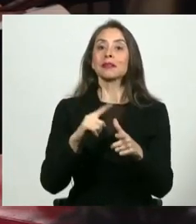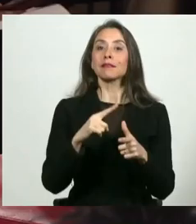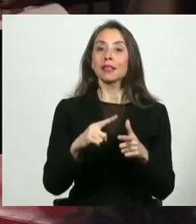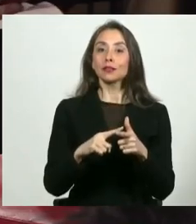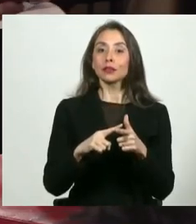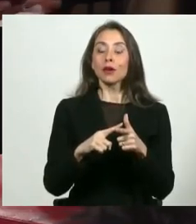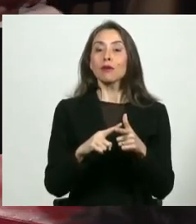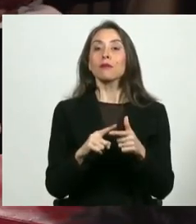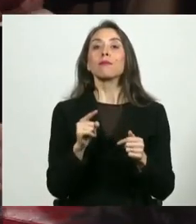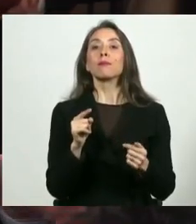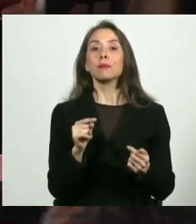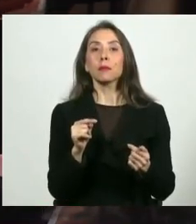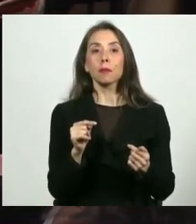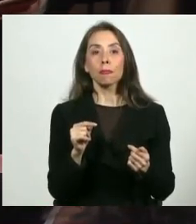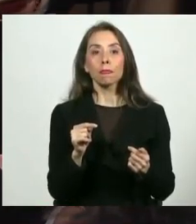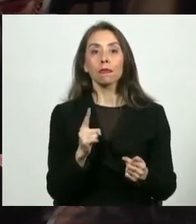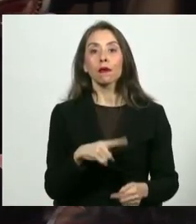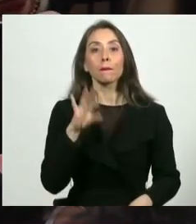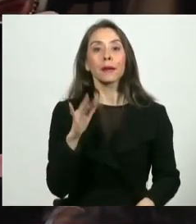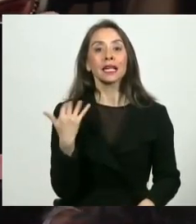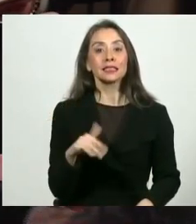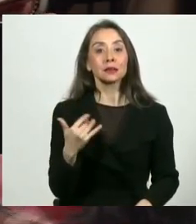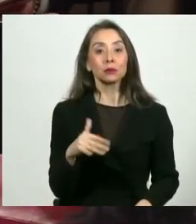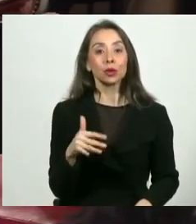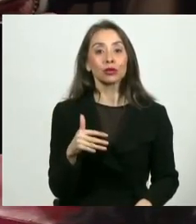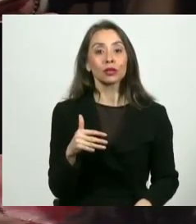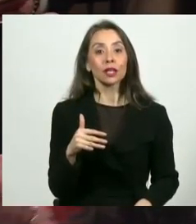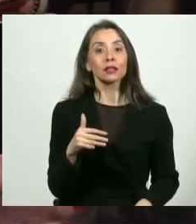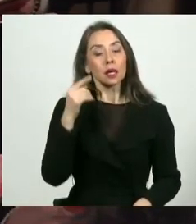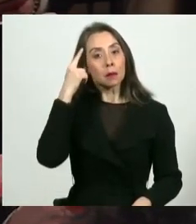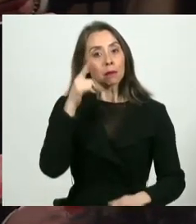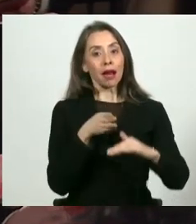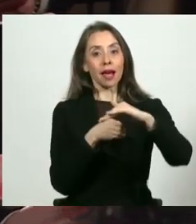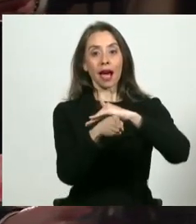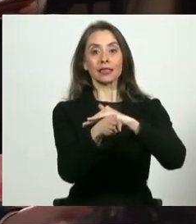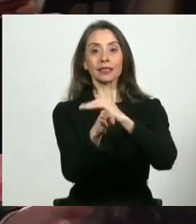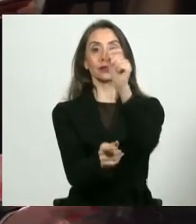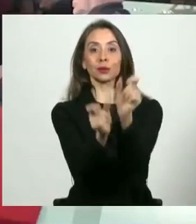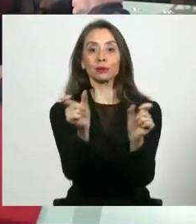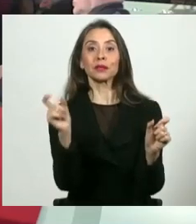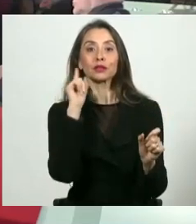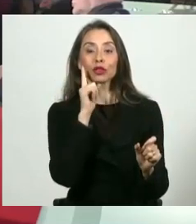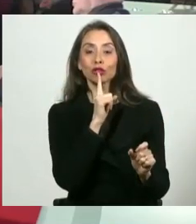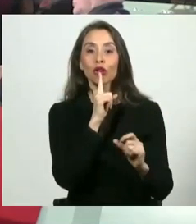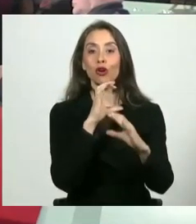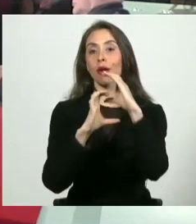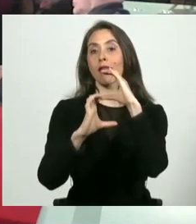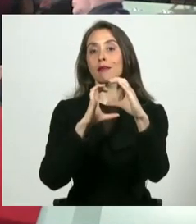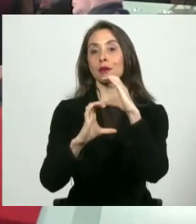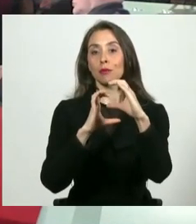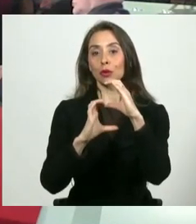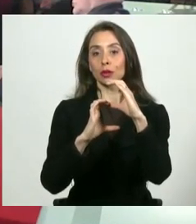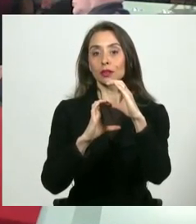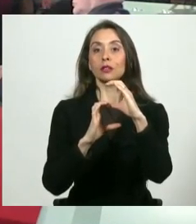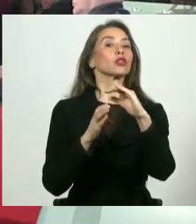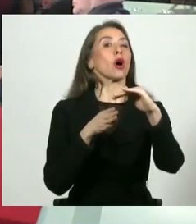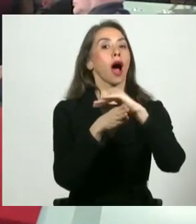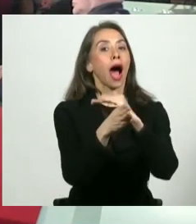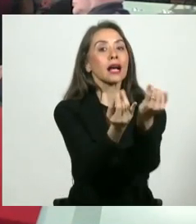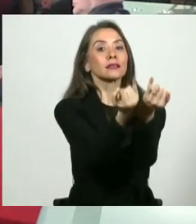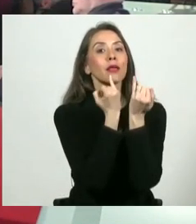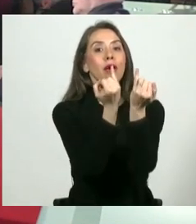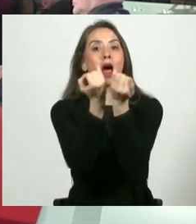es básicamente lo más importante para el acceso a las personas sordas, la comunicación, el acceso a la